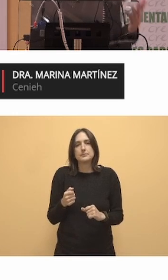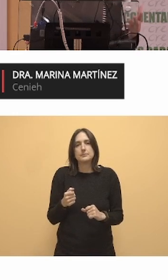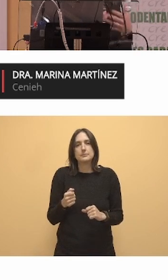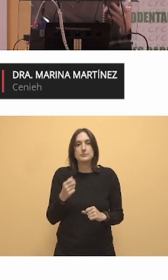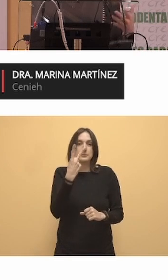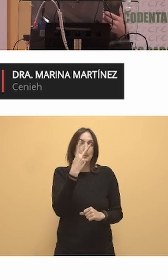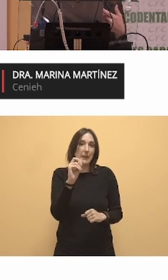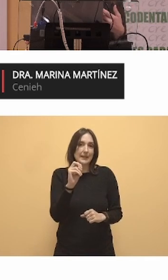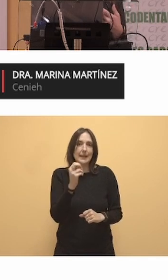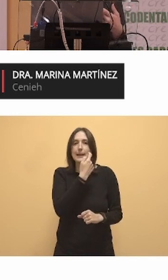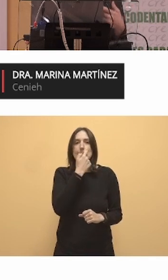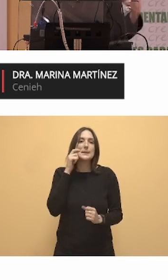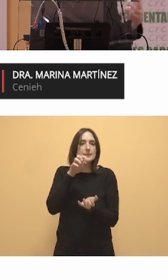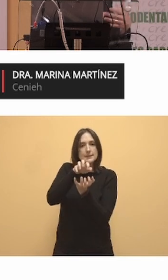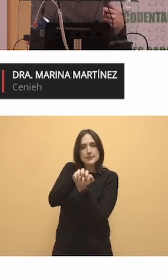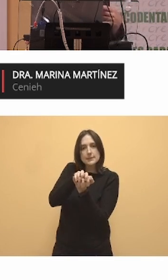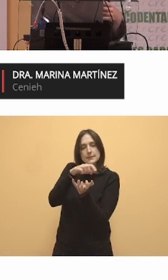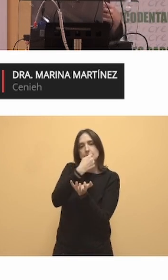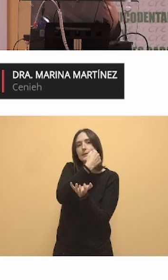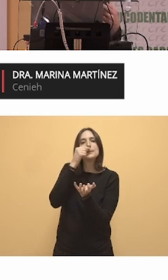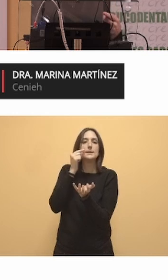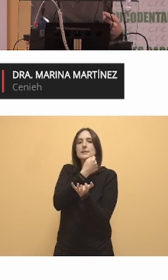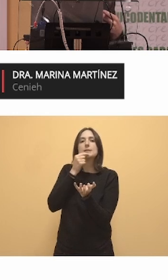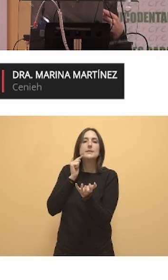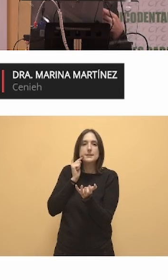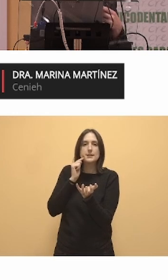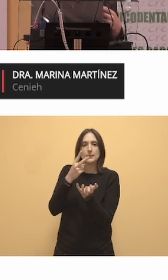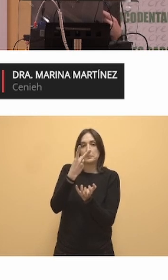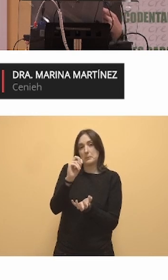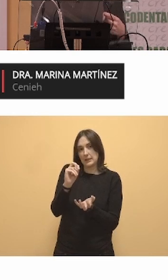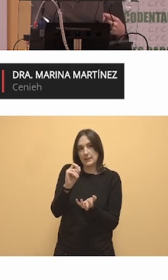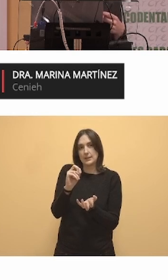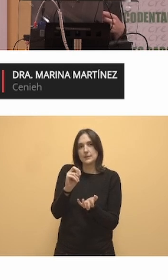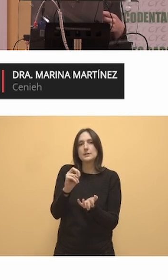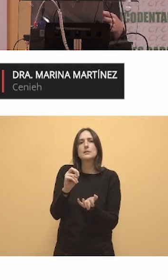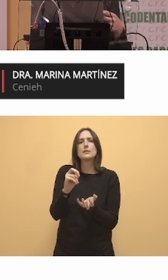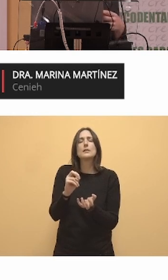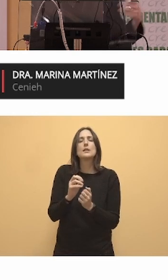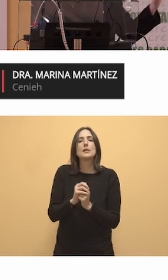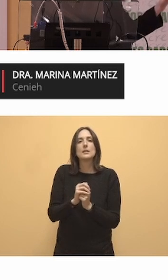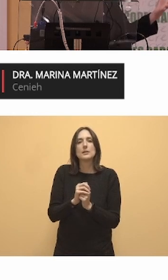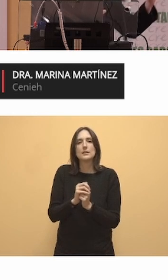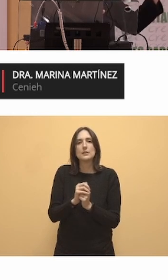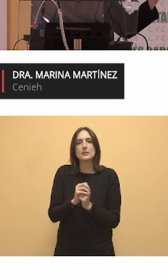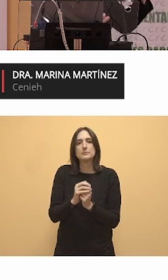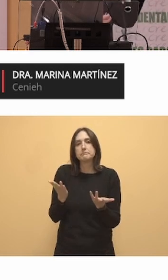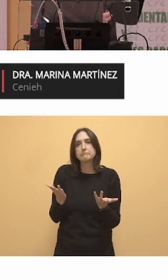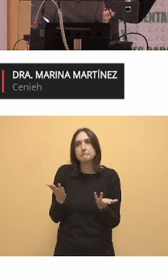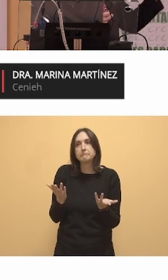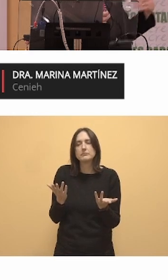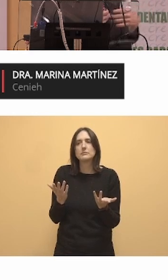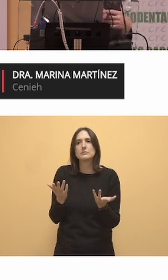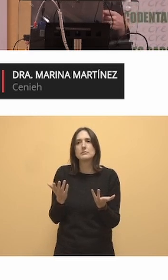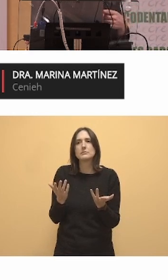20 piezas dentales de deciduos, 20 piezas de dientes que en términos